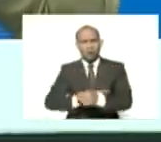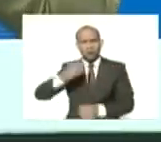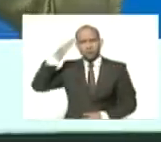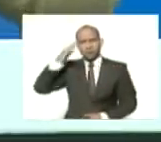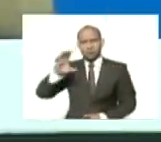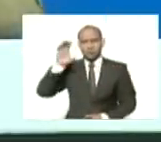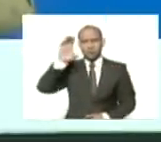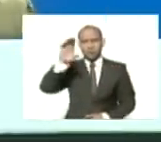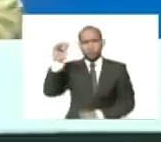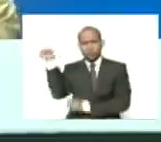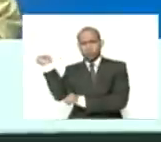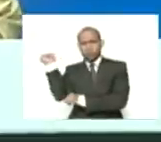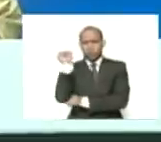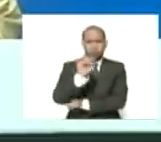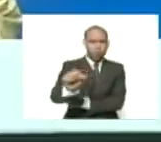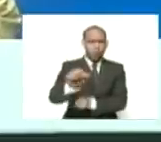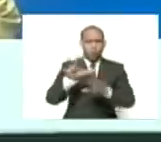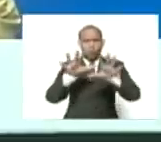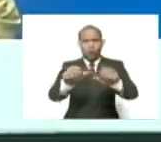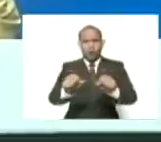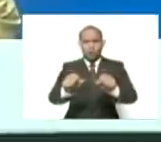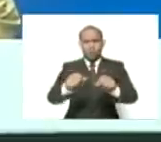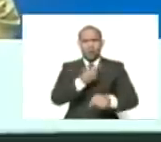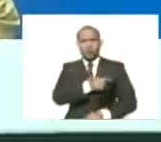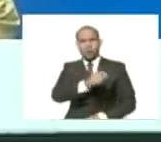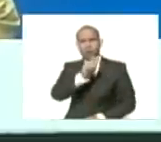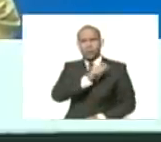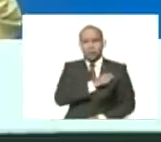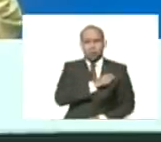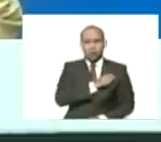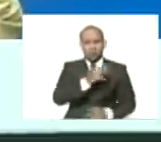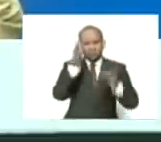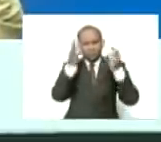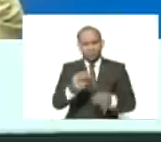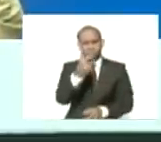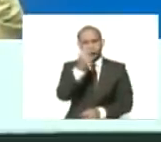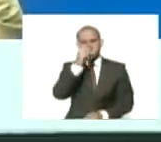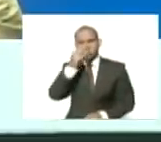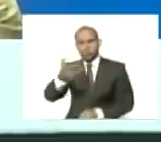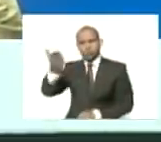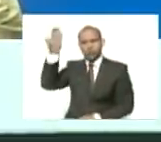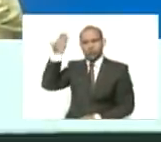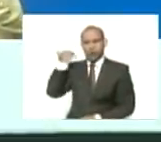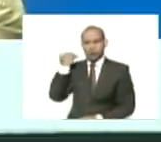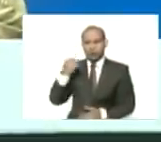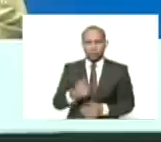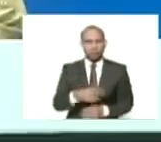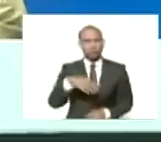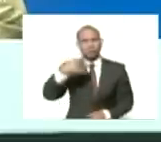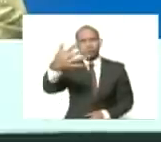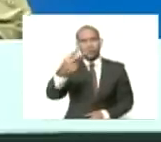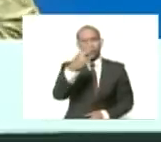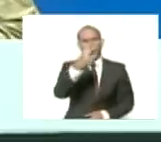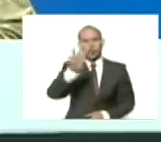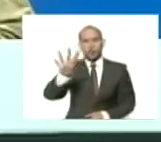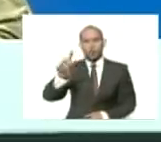para derrotar al Imperio Español exactamente hace 200 años, el próximo 24 de junio.